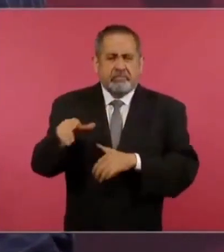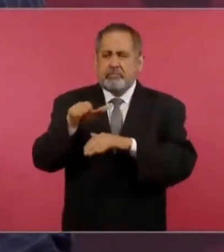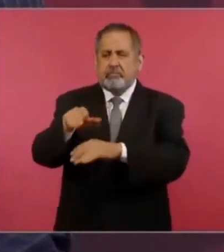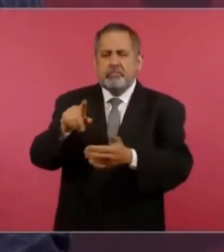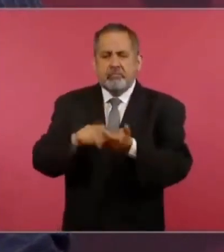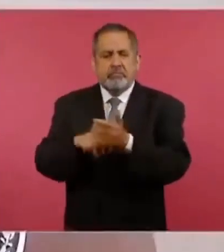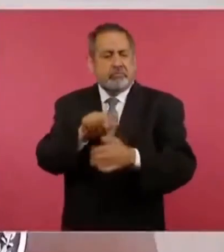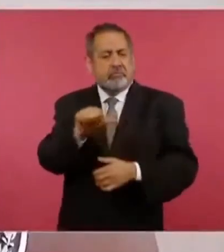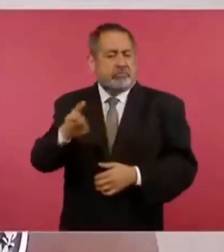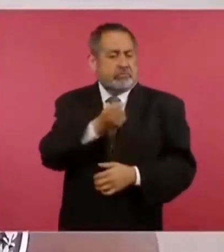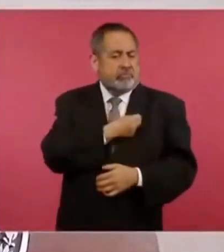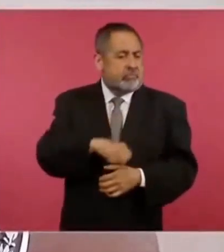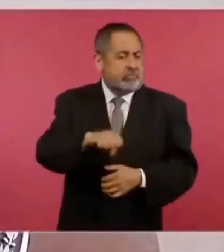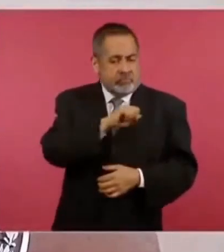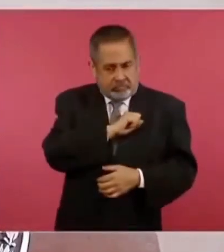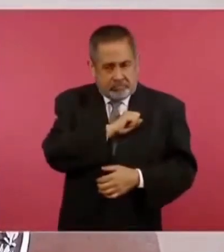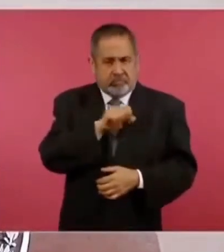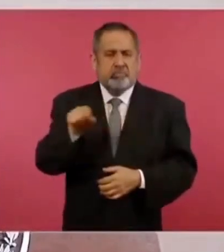de salud.